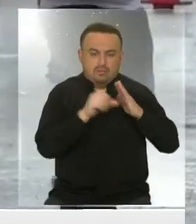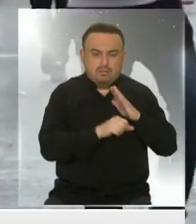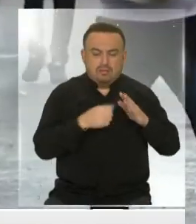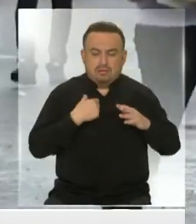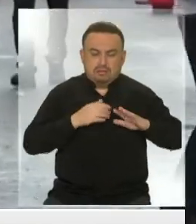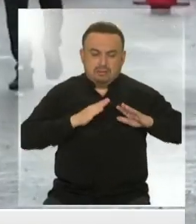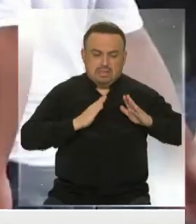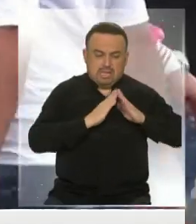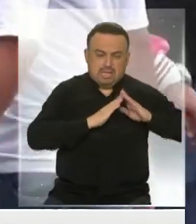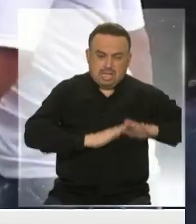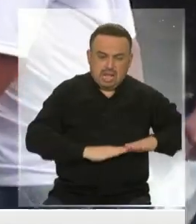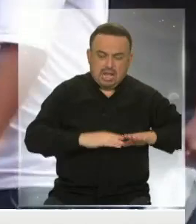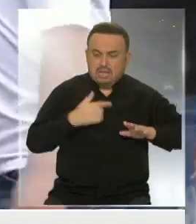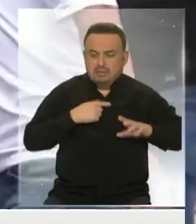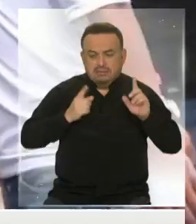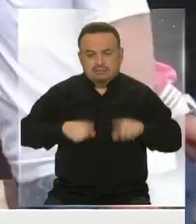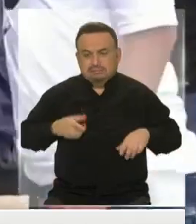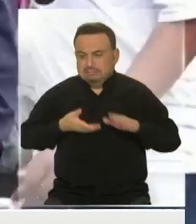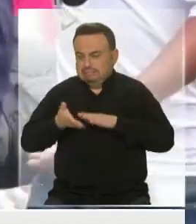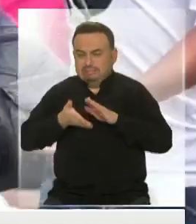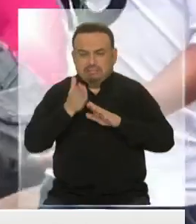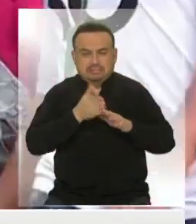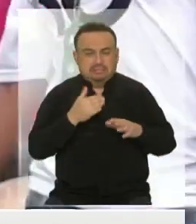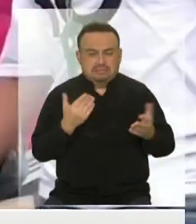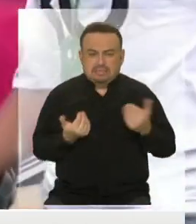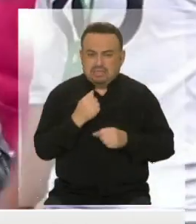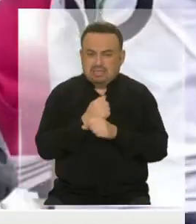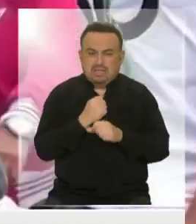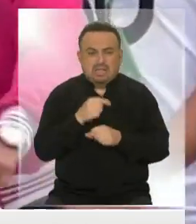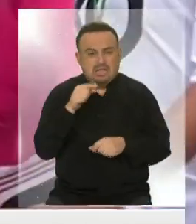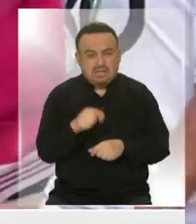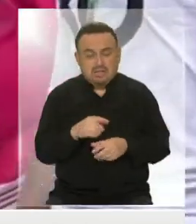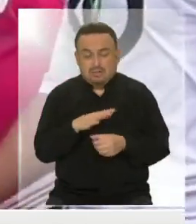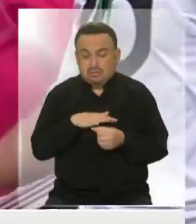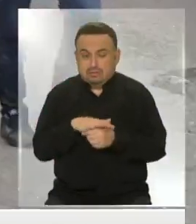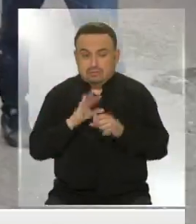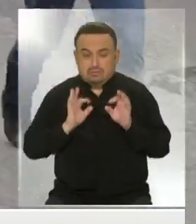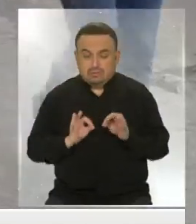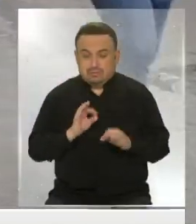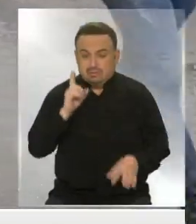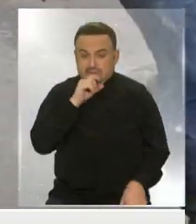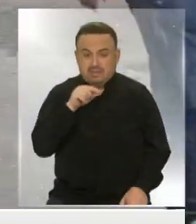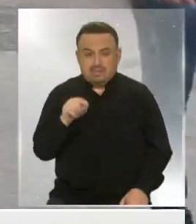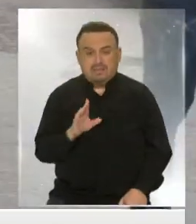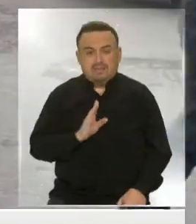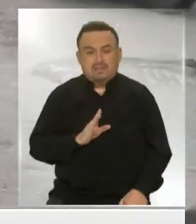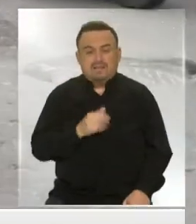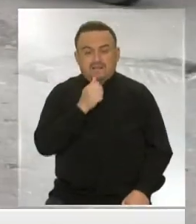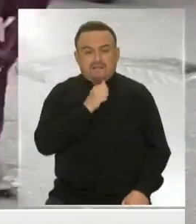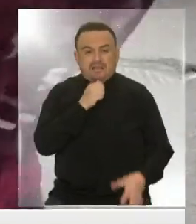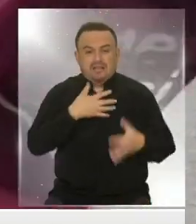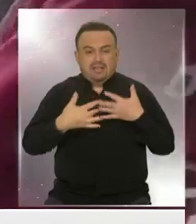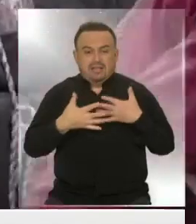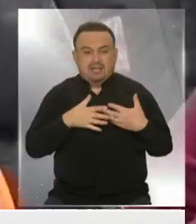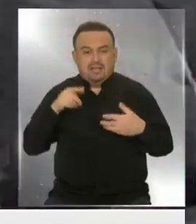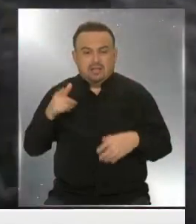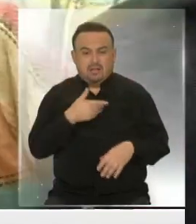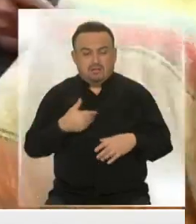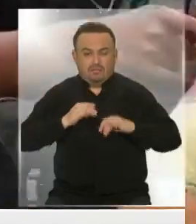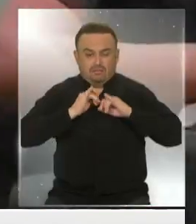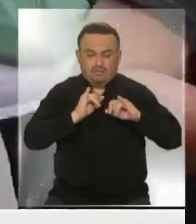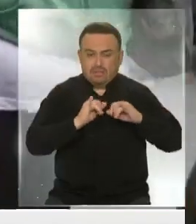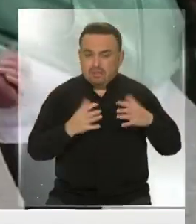quedarse en sus casas sino que necesariamente tenga que salir así que hay un escenario que es especialmente dramático y que la falta de transparencia respecto a la